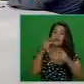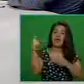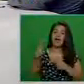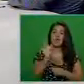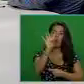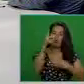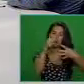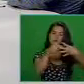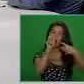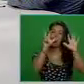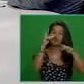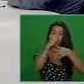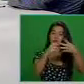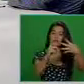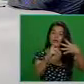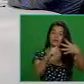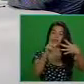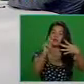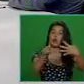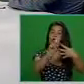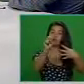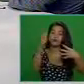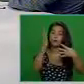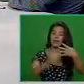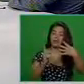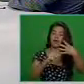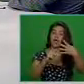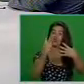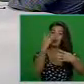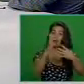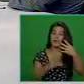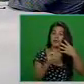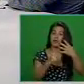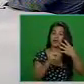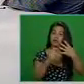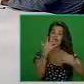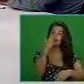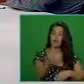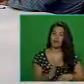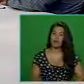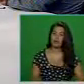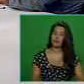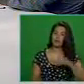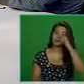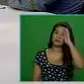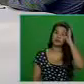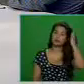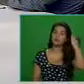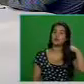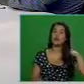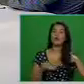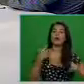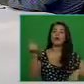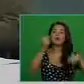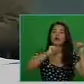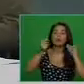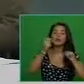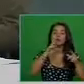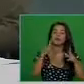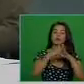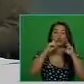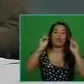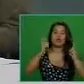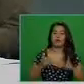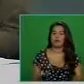emisiones: 8 y 30 de la mañana, 11 y 30 de la tarde, 2 y 30 y 5 y 30, ahí debatiendo y conversando temas de